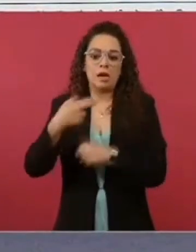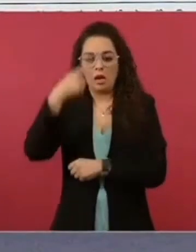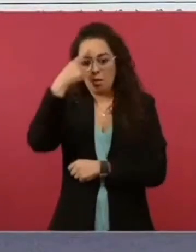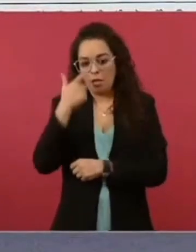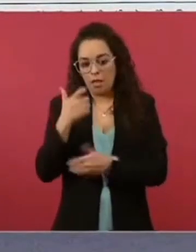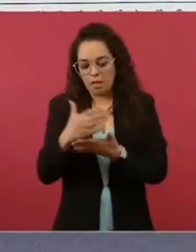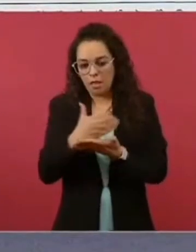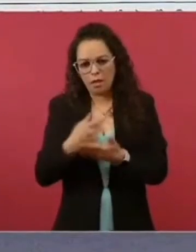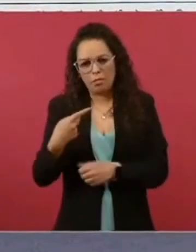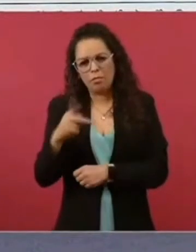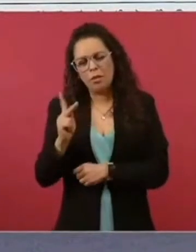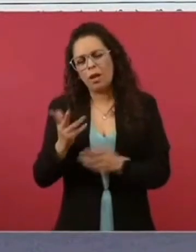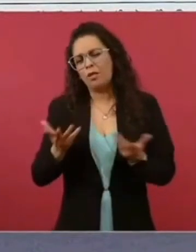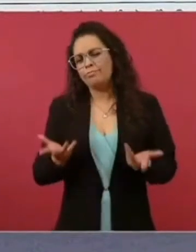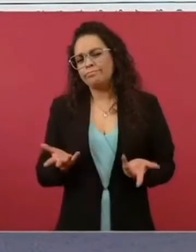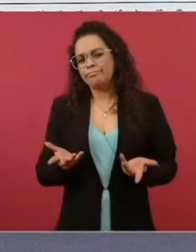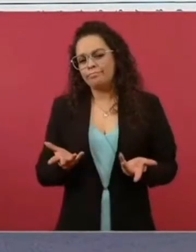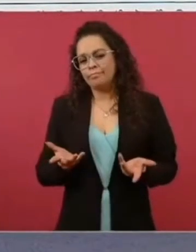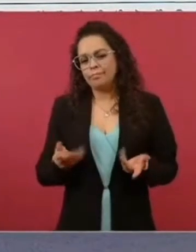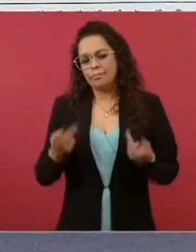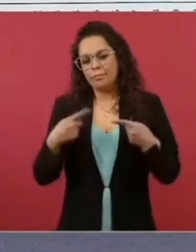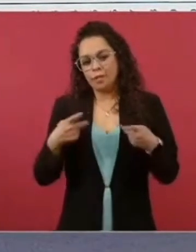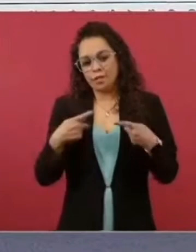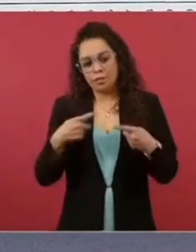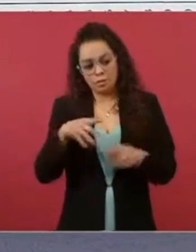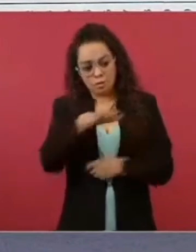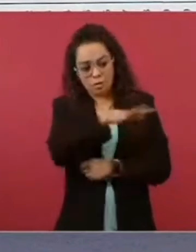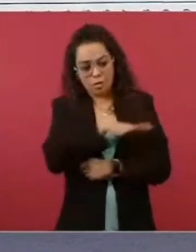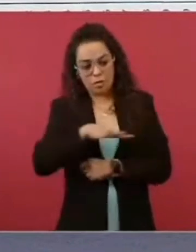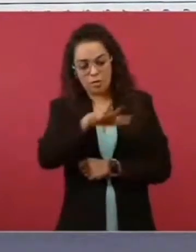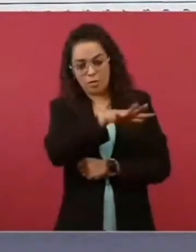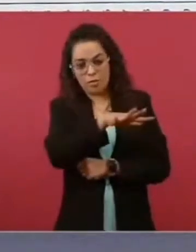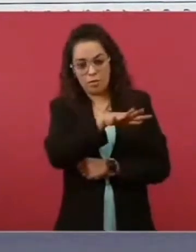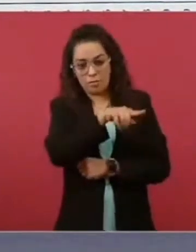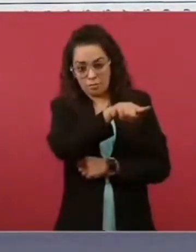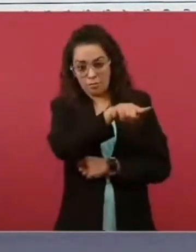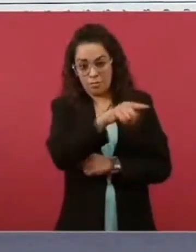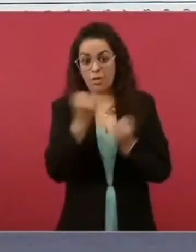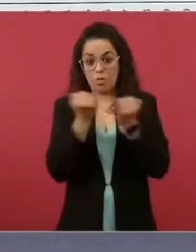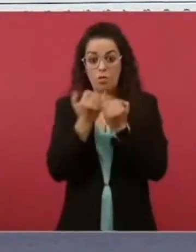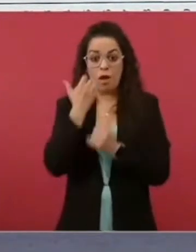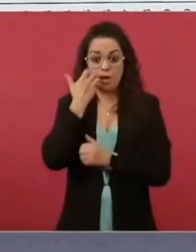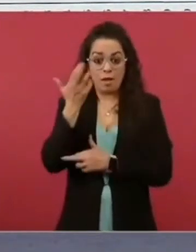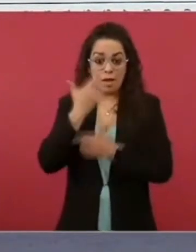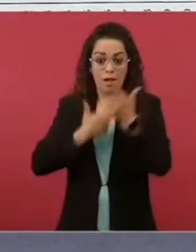¿cómo va a querer que se regrese a esto?